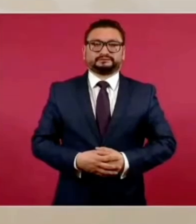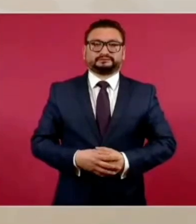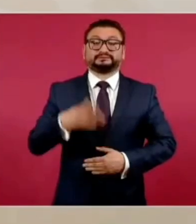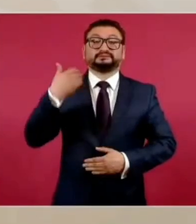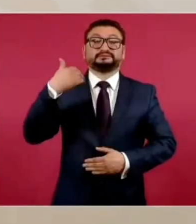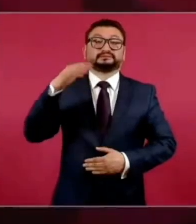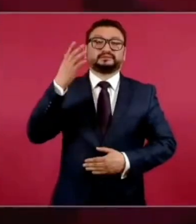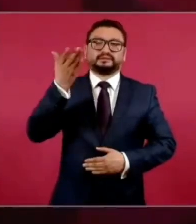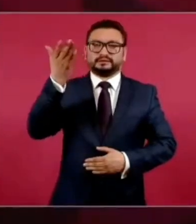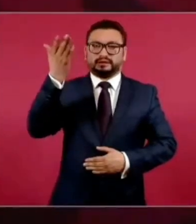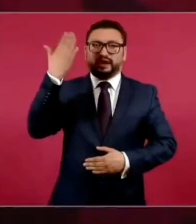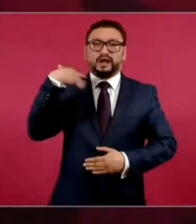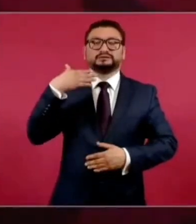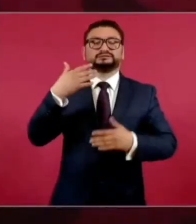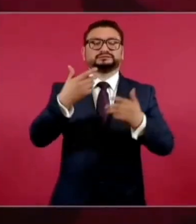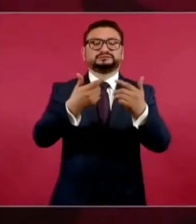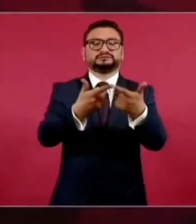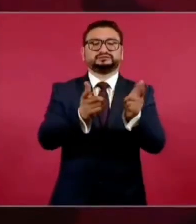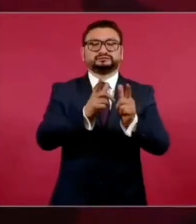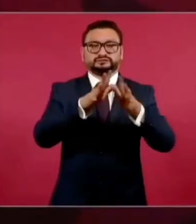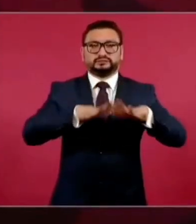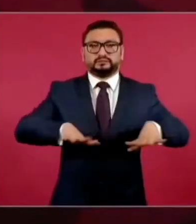civilización sometida.